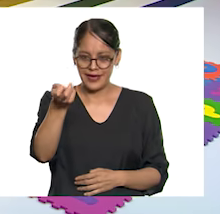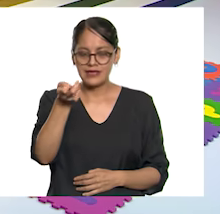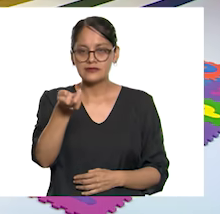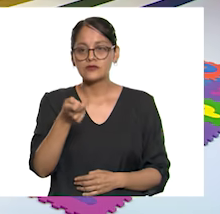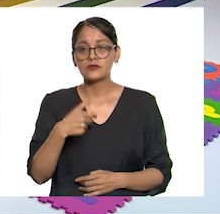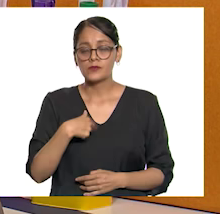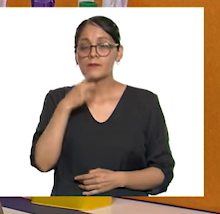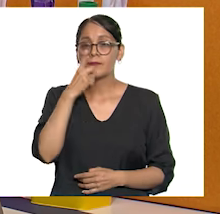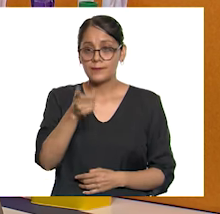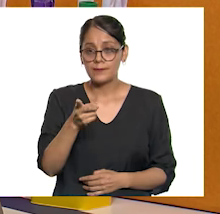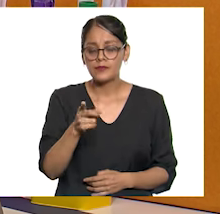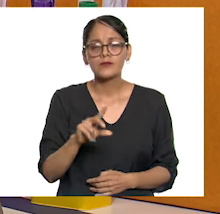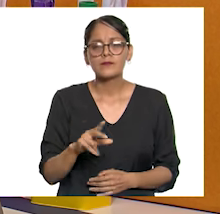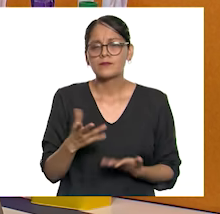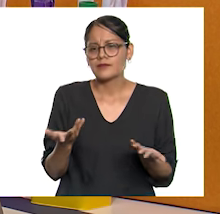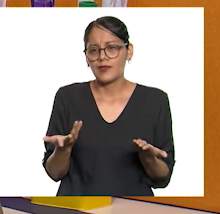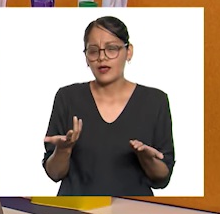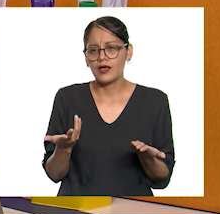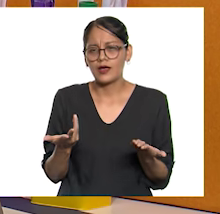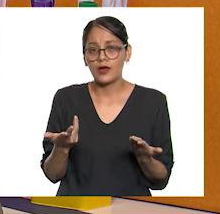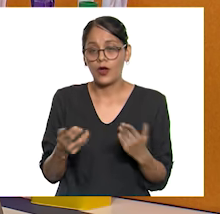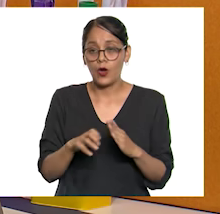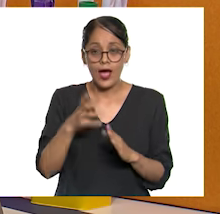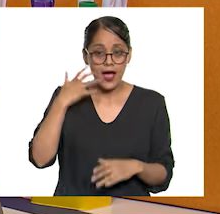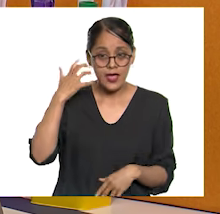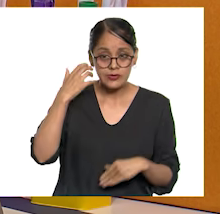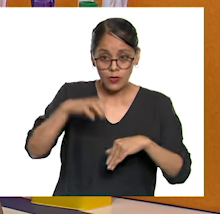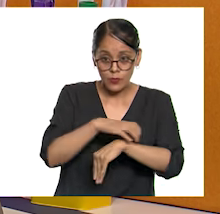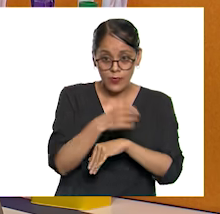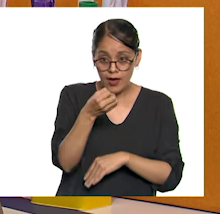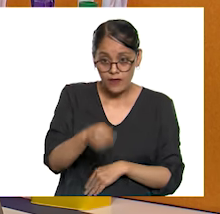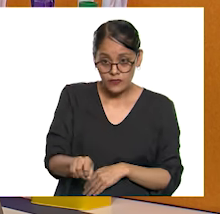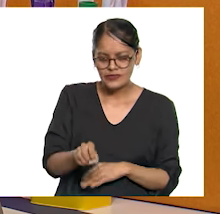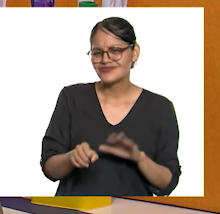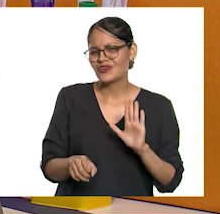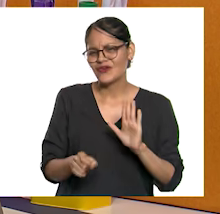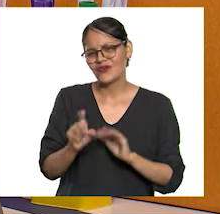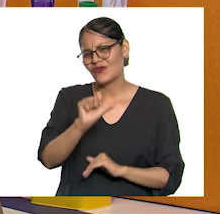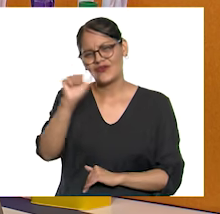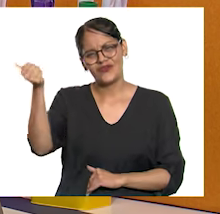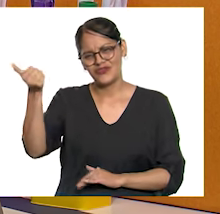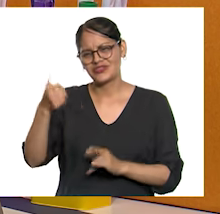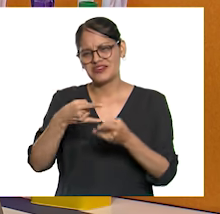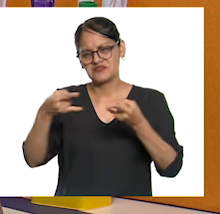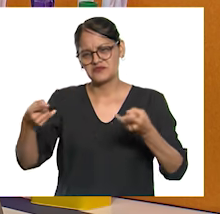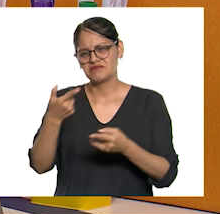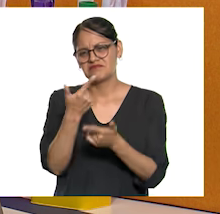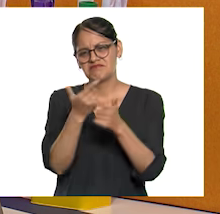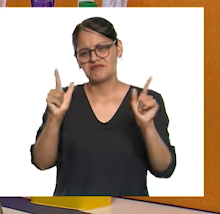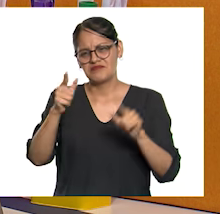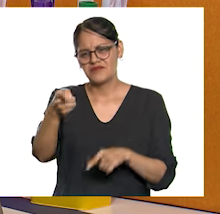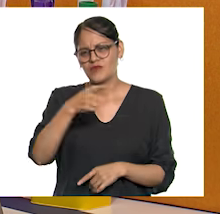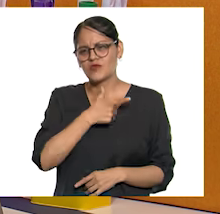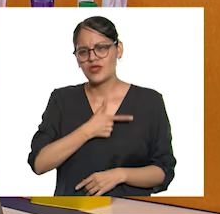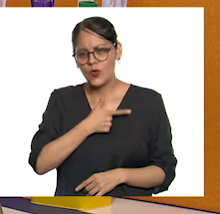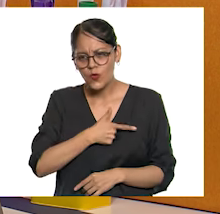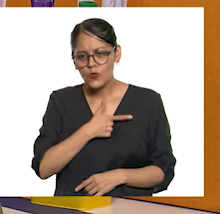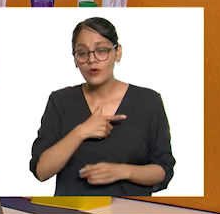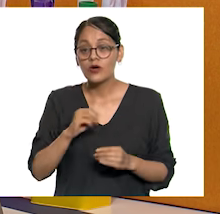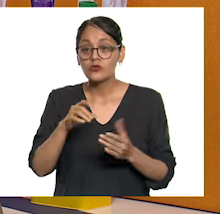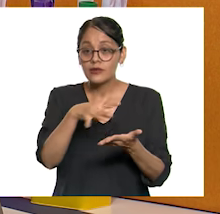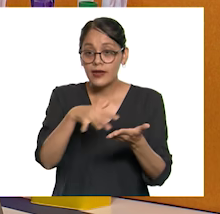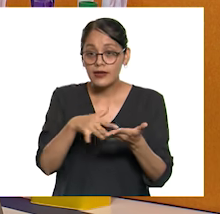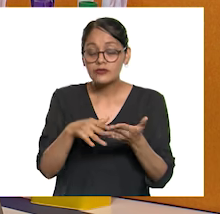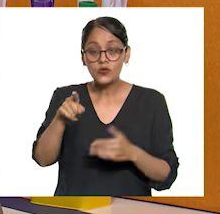Justo era lo que les iba a decir, no necesariamente tiene que ser del gato con botas, puede ser el que a ustedes más les guste, el que estén leyendo,